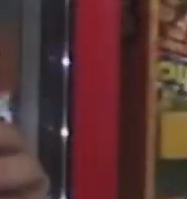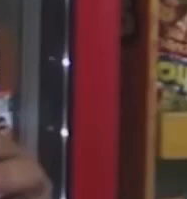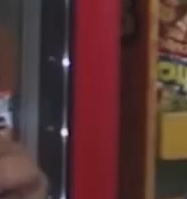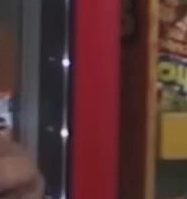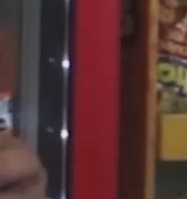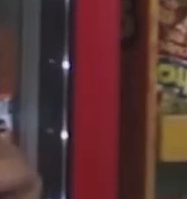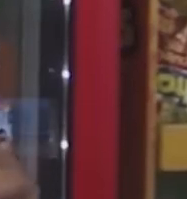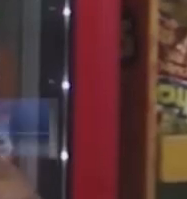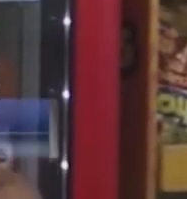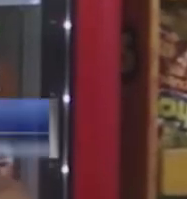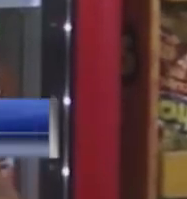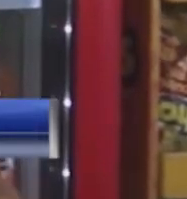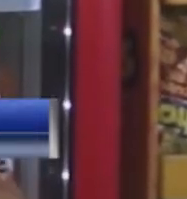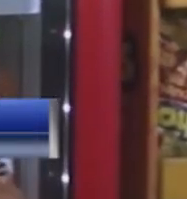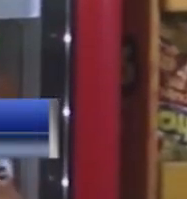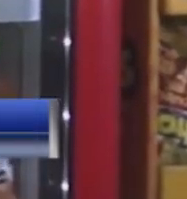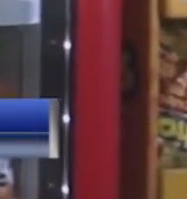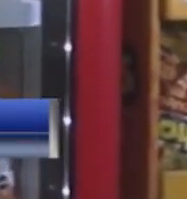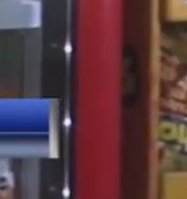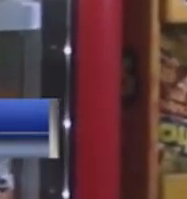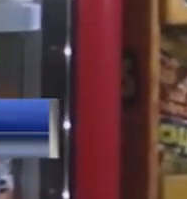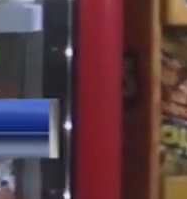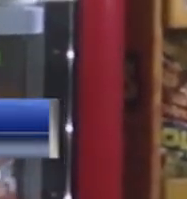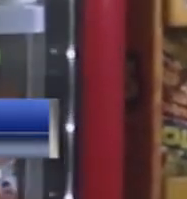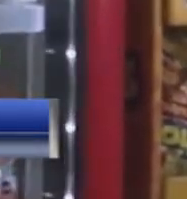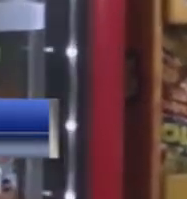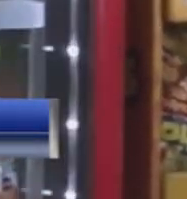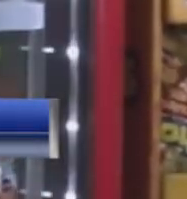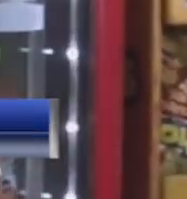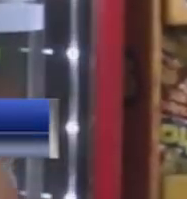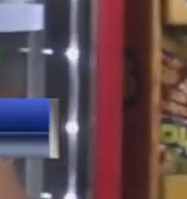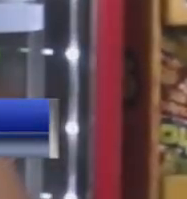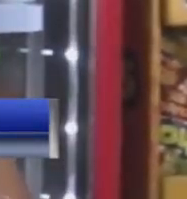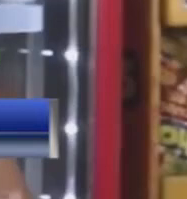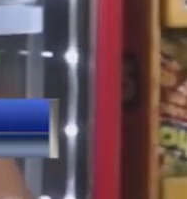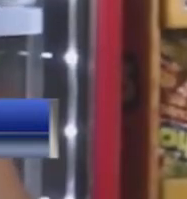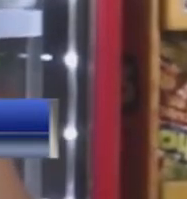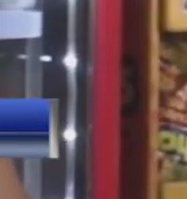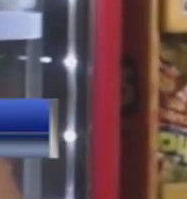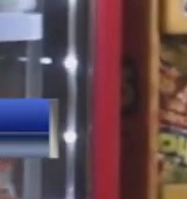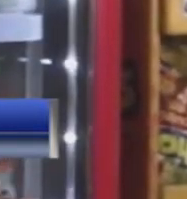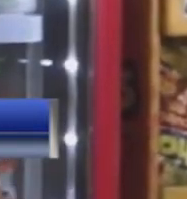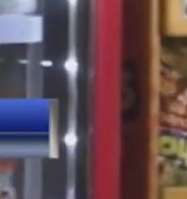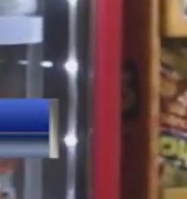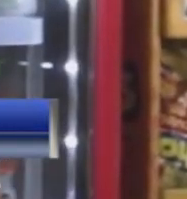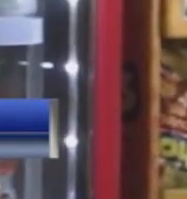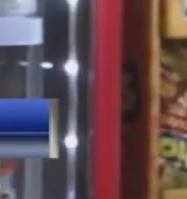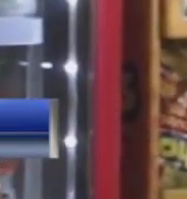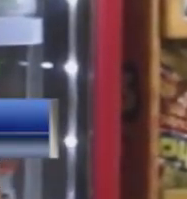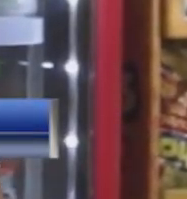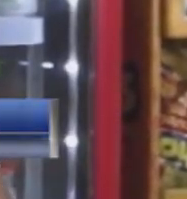aguas termales, el lugar se llama El Salitre. Sí, son las aguas termales, o sea, toda esa agua viene de un